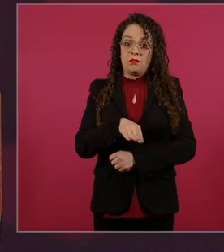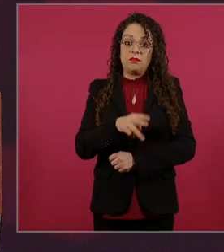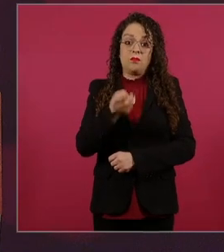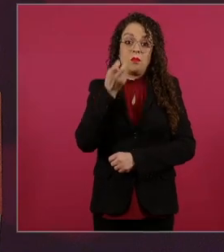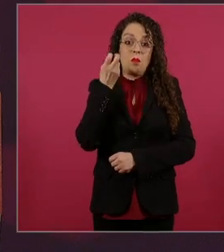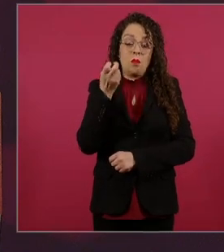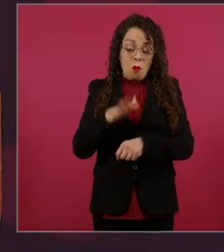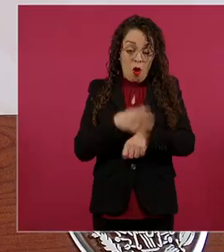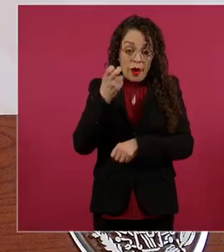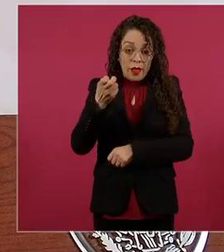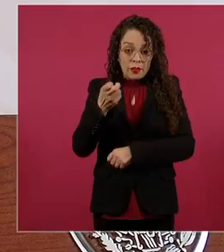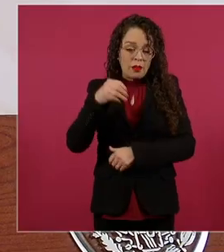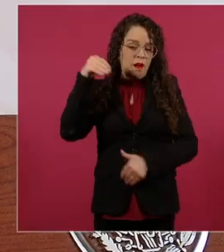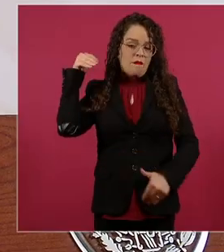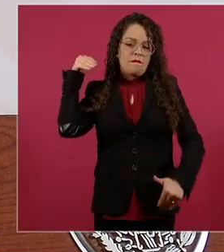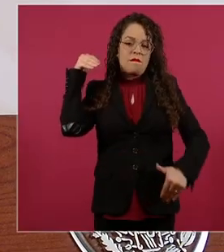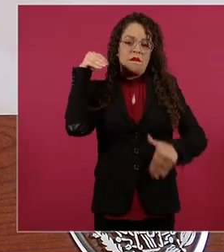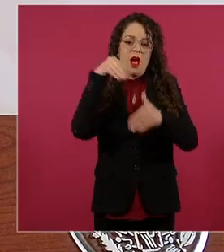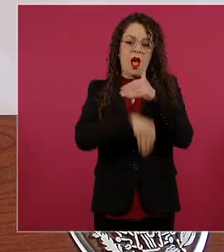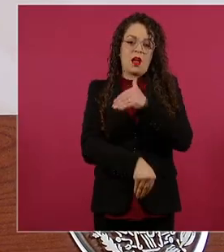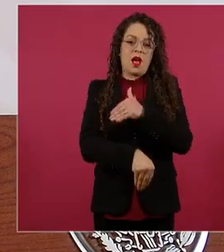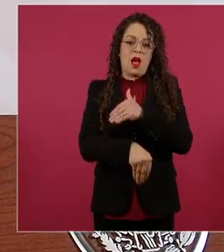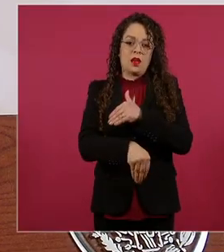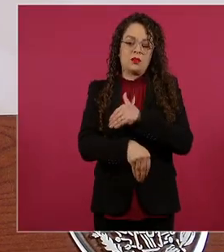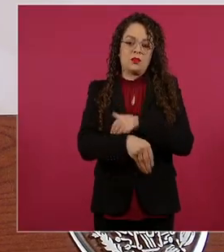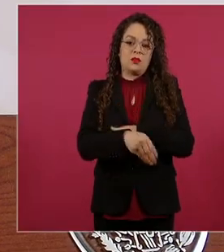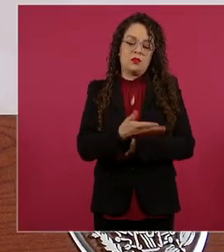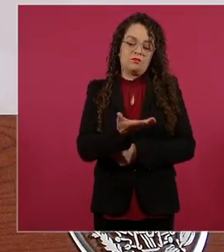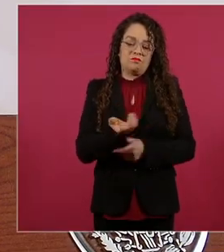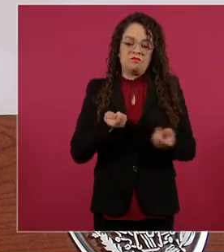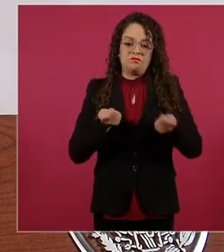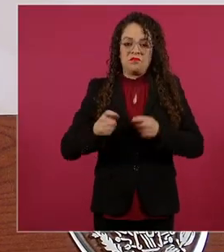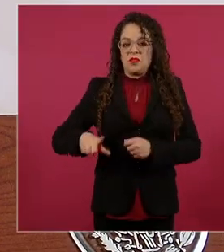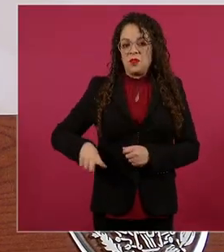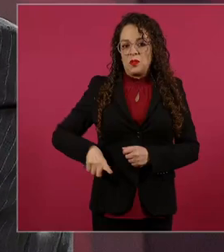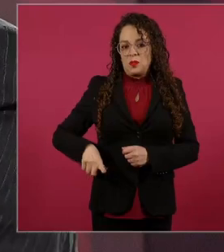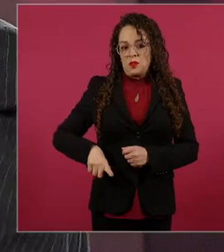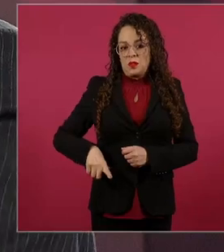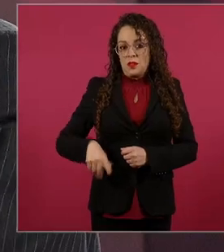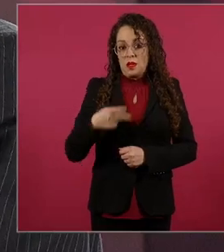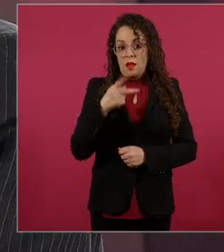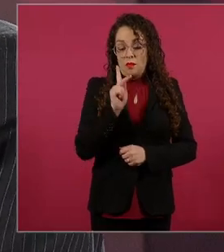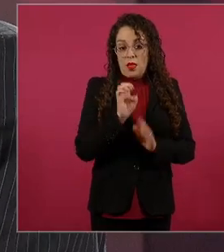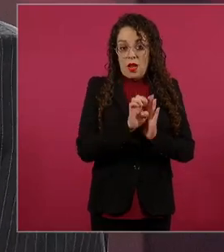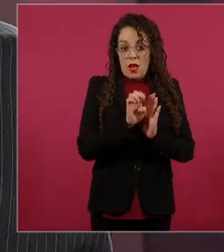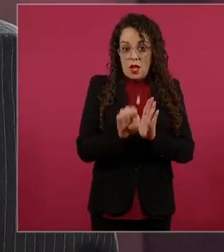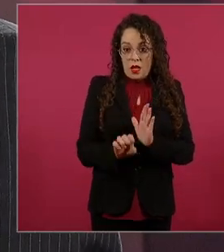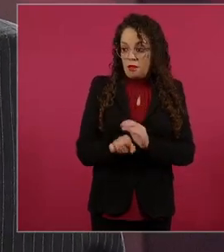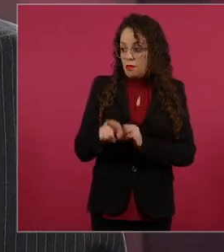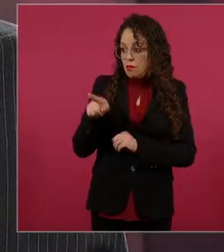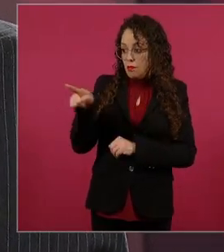Pero si Se trata De Personas Como Claudia Que están formadas